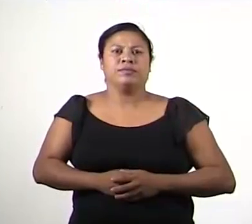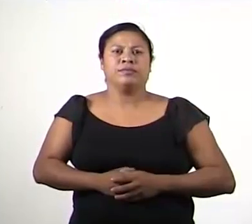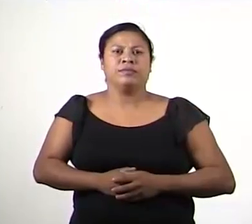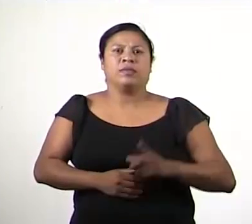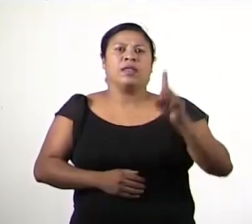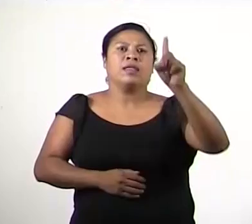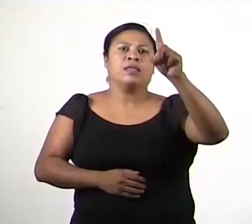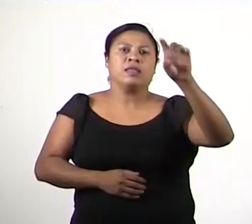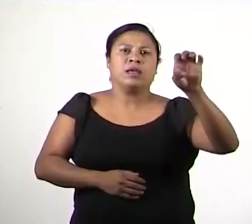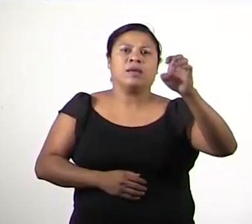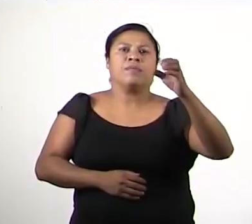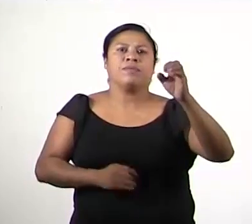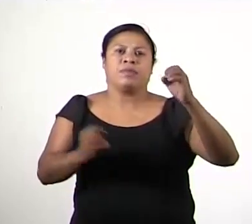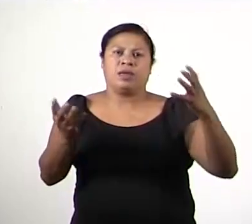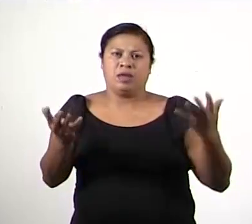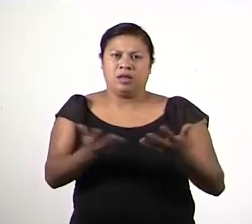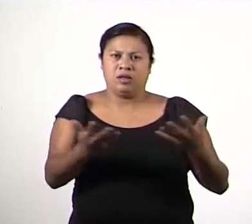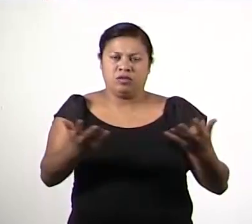de hechos.